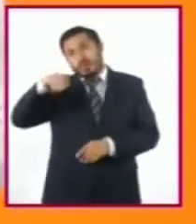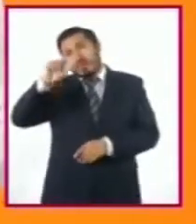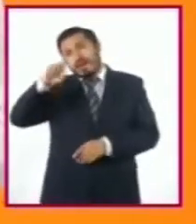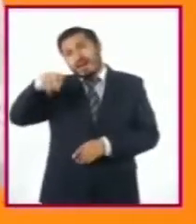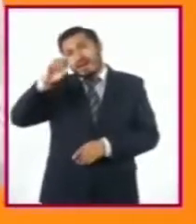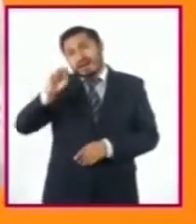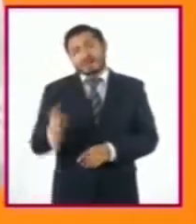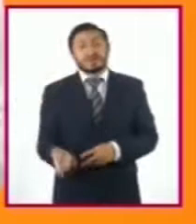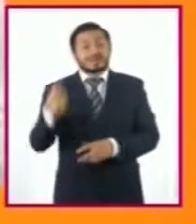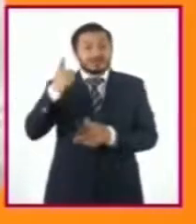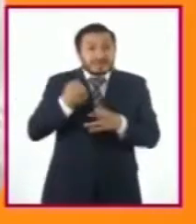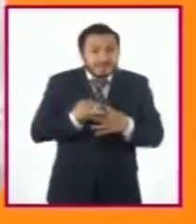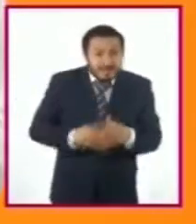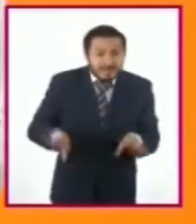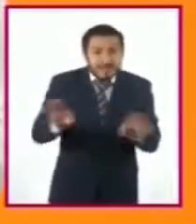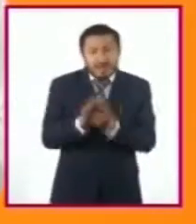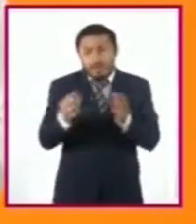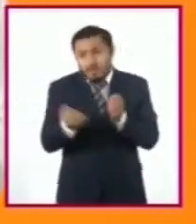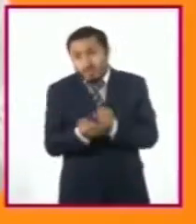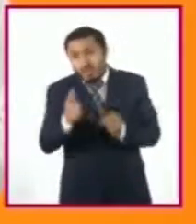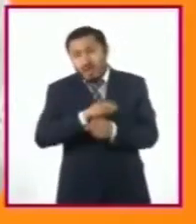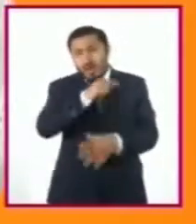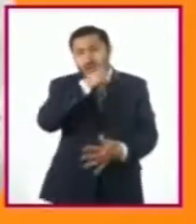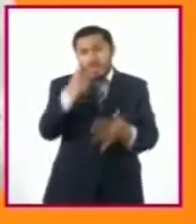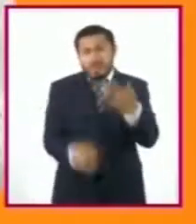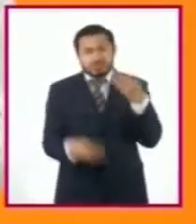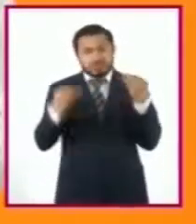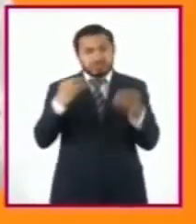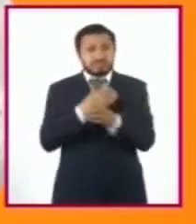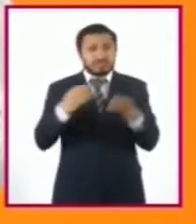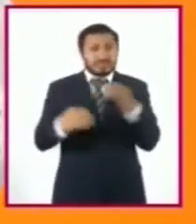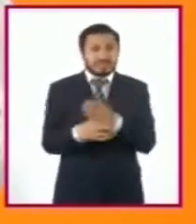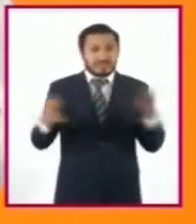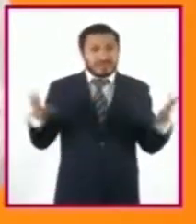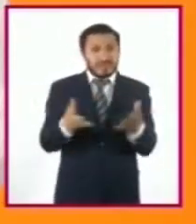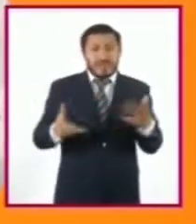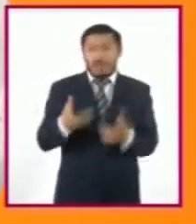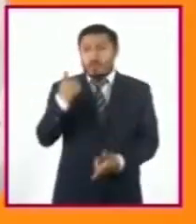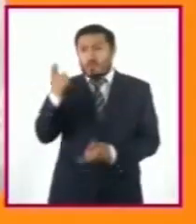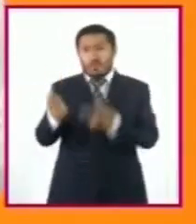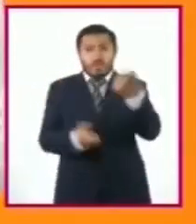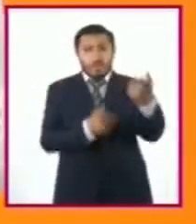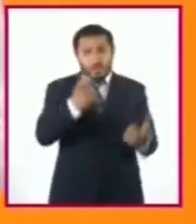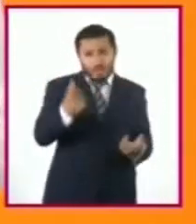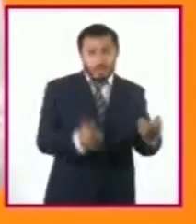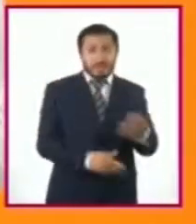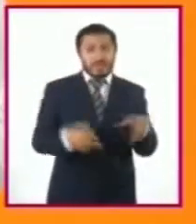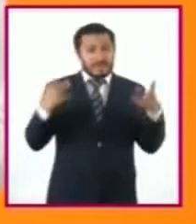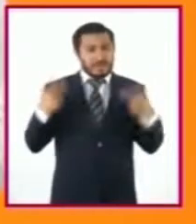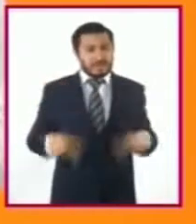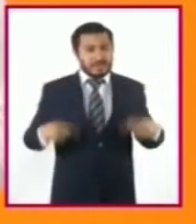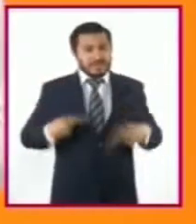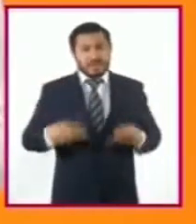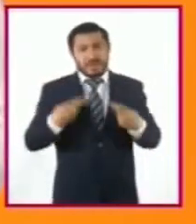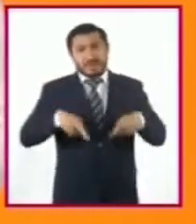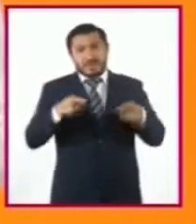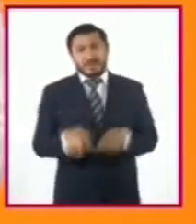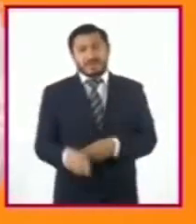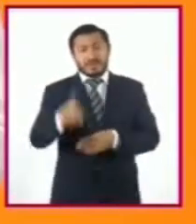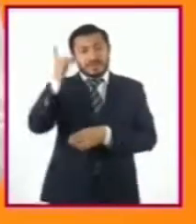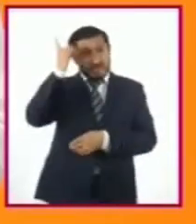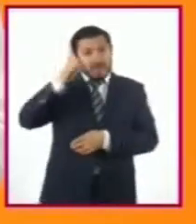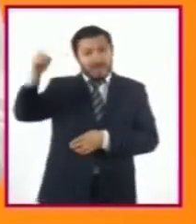resultado de una sociedad que tenía múltiples fuentes para generar riqueza. Los personajes representativos son dioses y